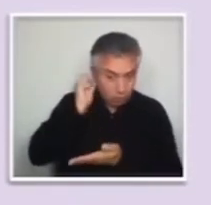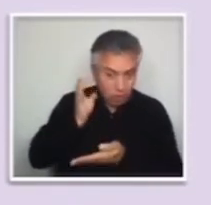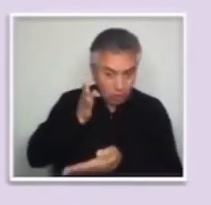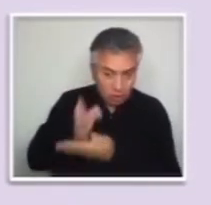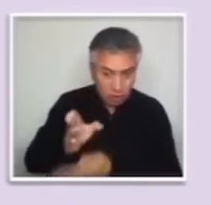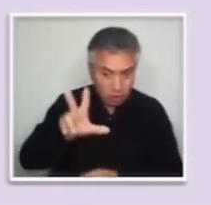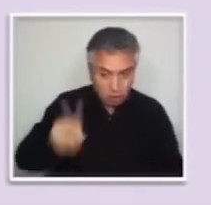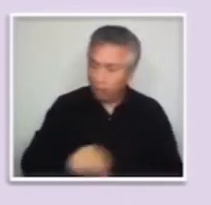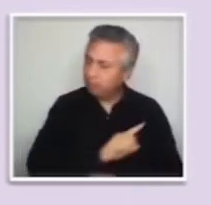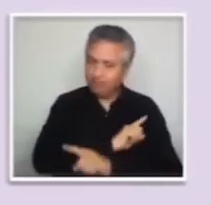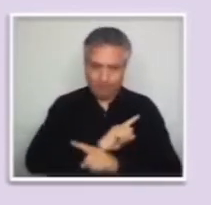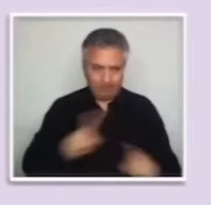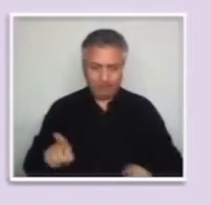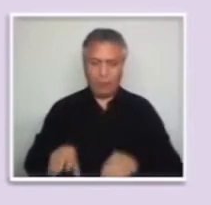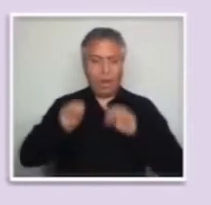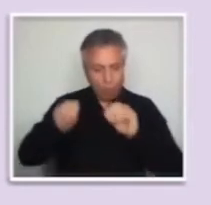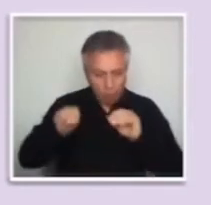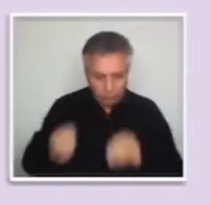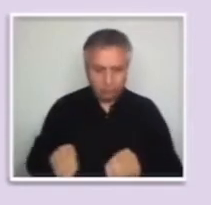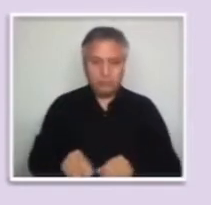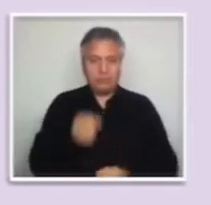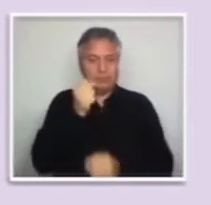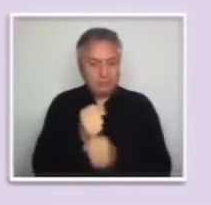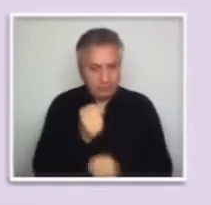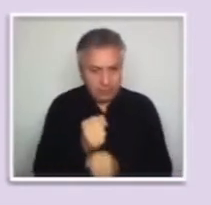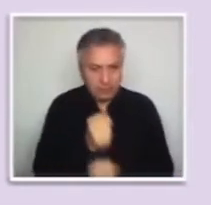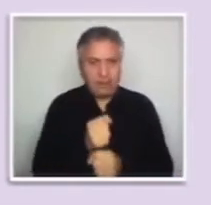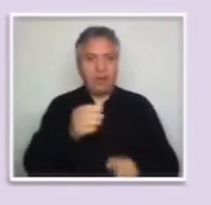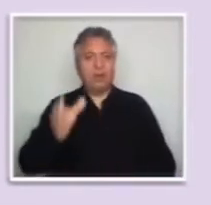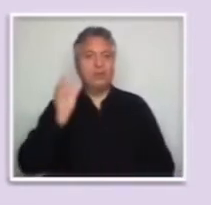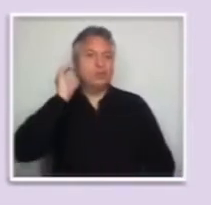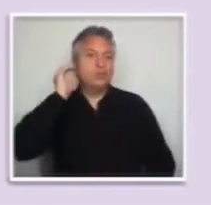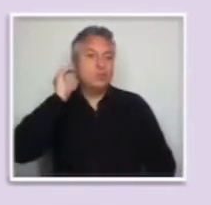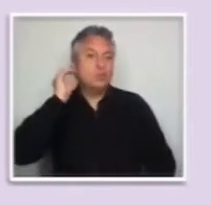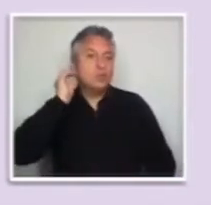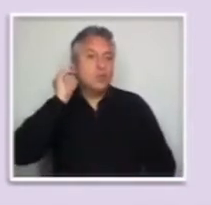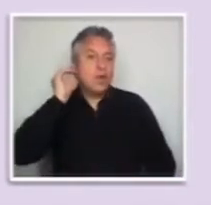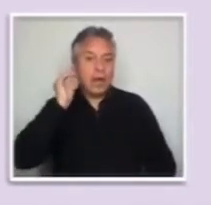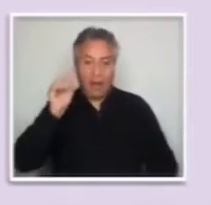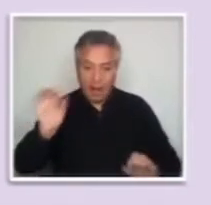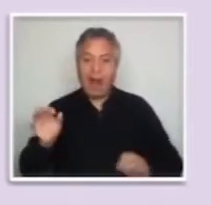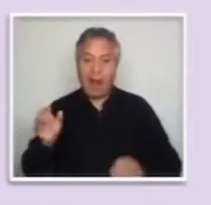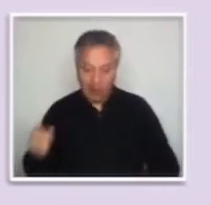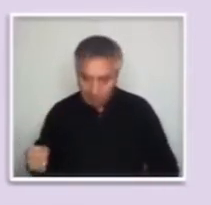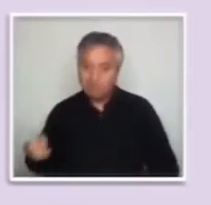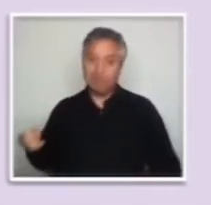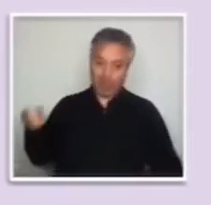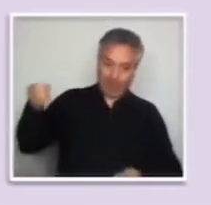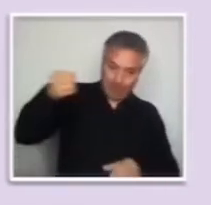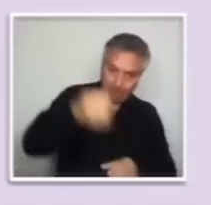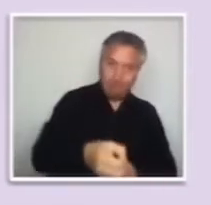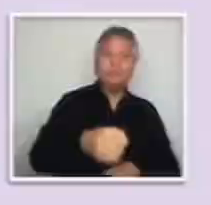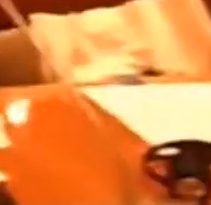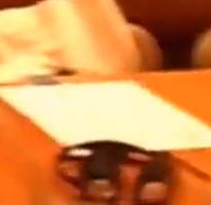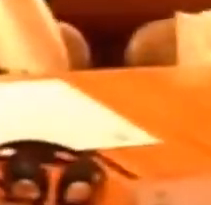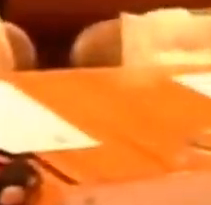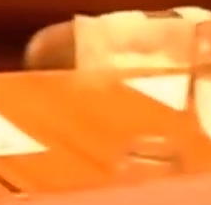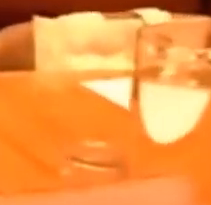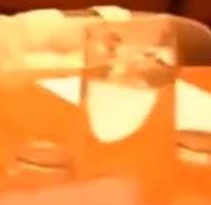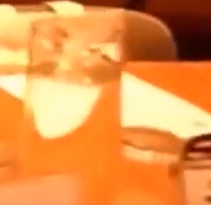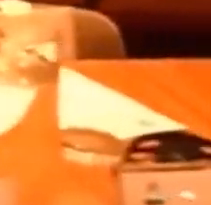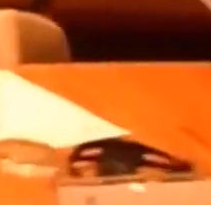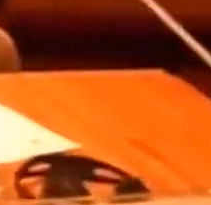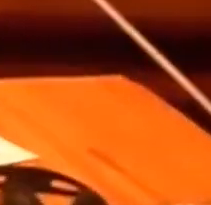de trabajo, de que la mujer entre en la vida pública. Pero todavía el 70% de los parlamentos está